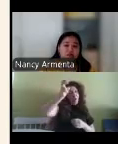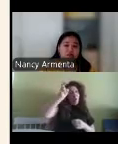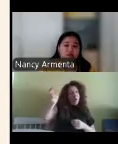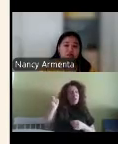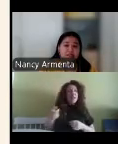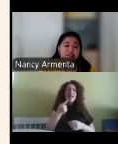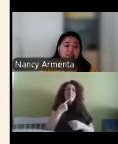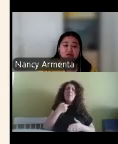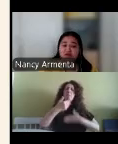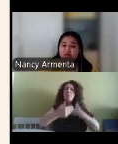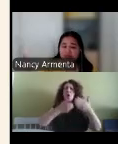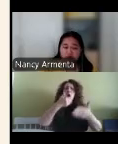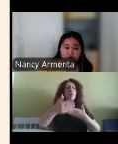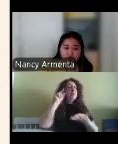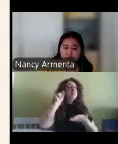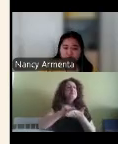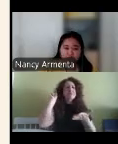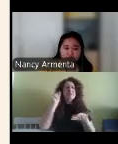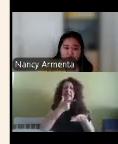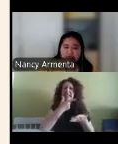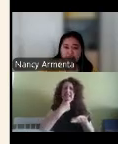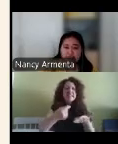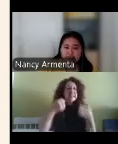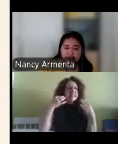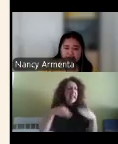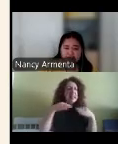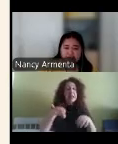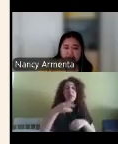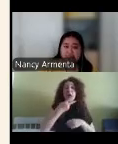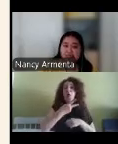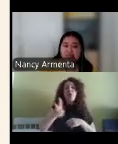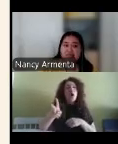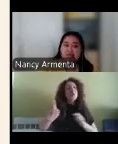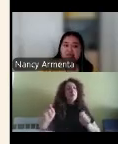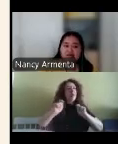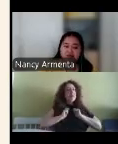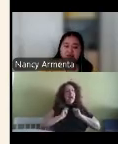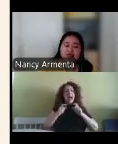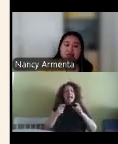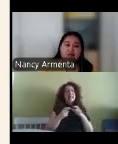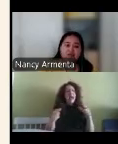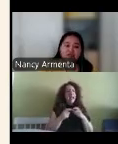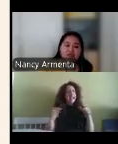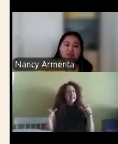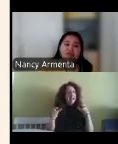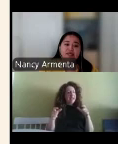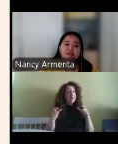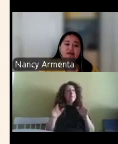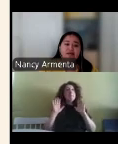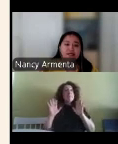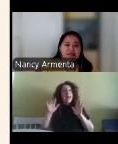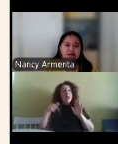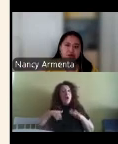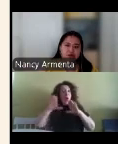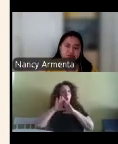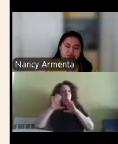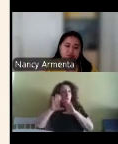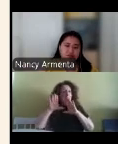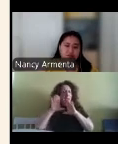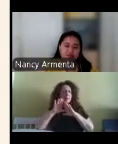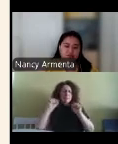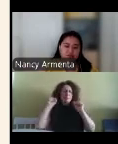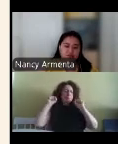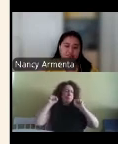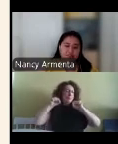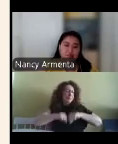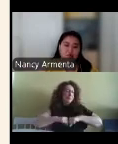proceso era mucho más sencillo, que le costó un par de semanas y tenía la tarjeta. Sin embargo, en la Comunidad de Madrid se demoró tanto